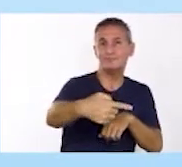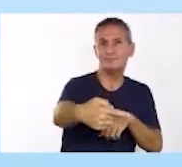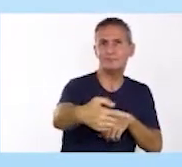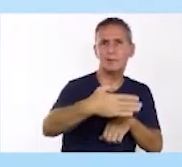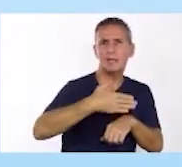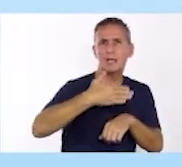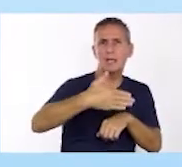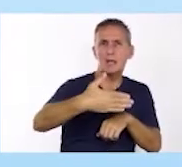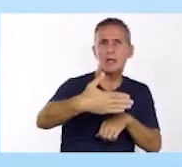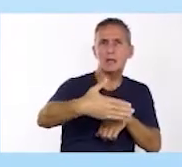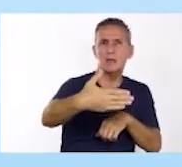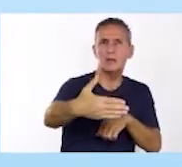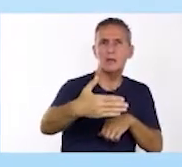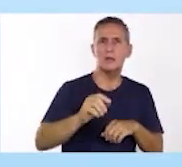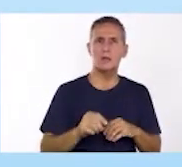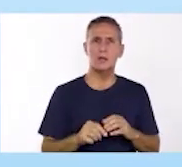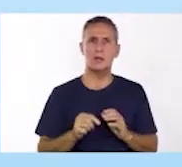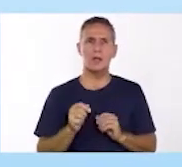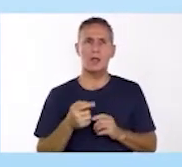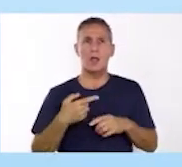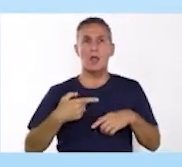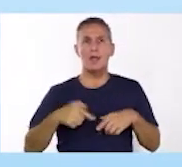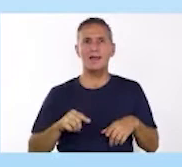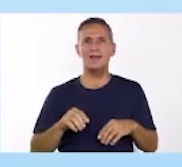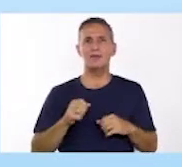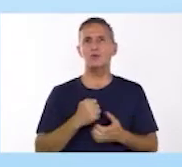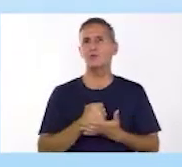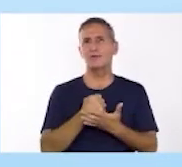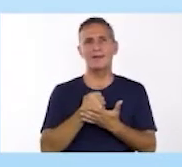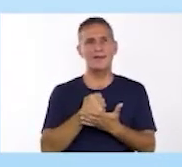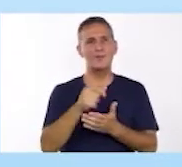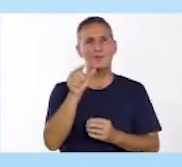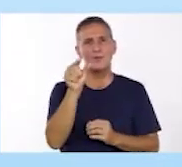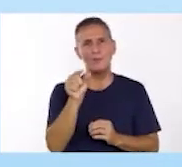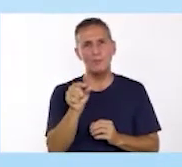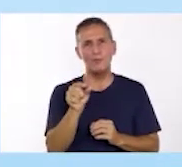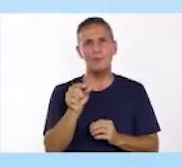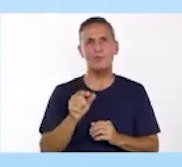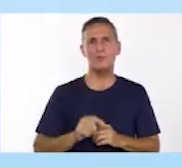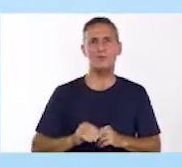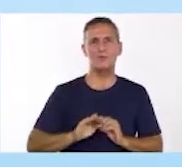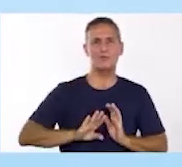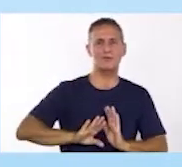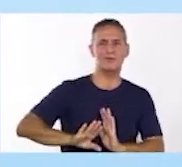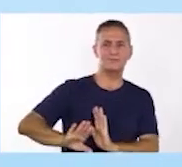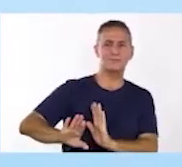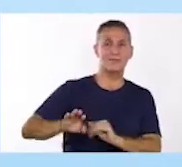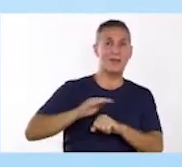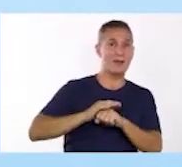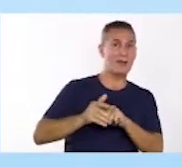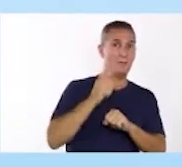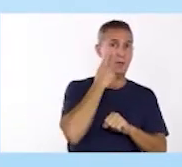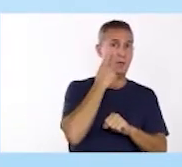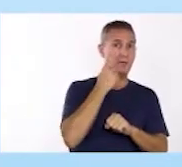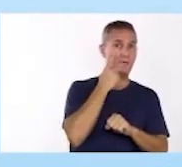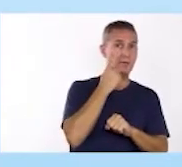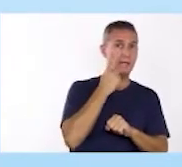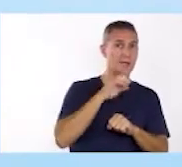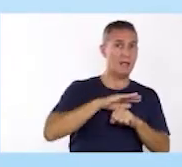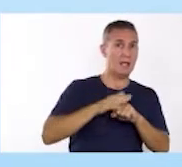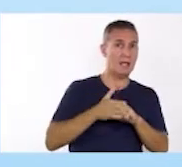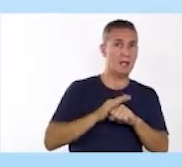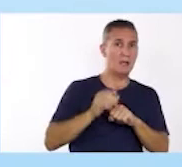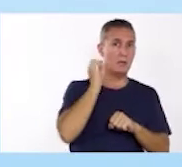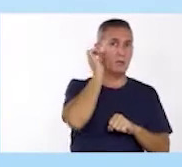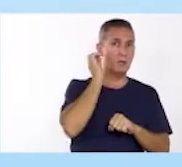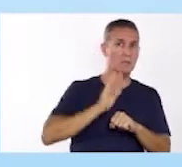para atender a su hermano baja y se va hartando de él. Fíjense, la hermana. Luego se